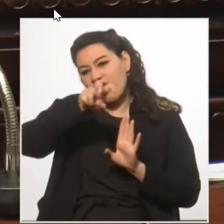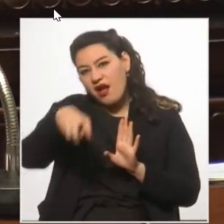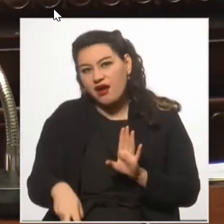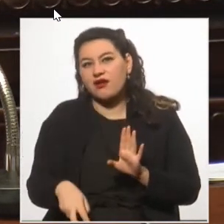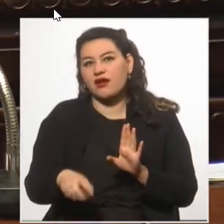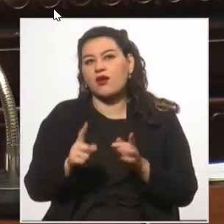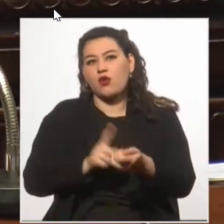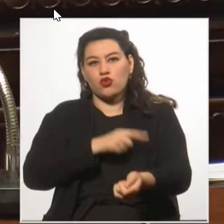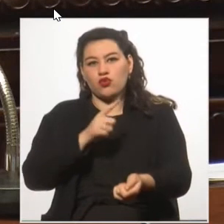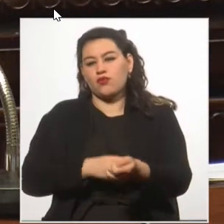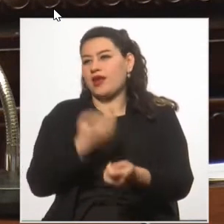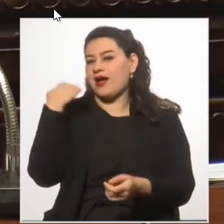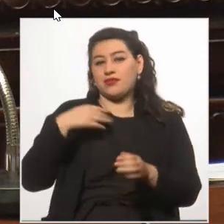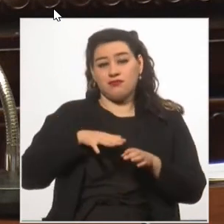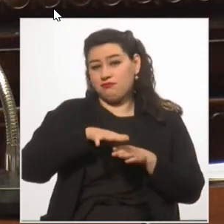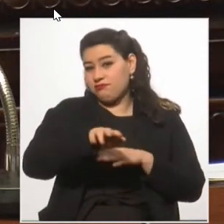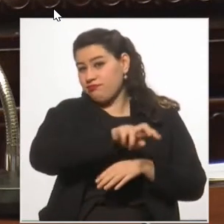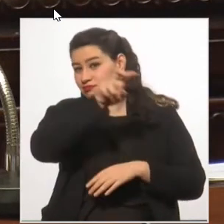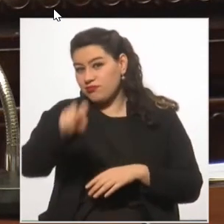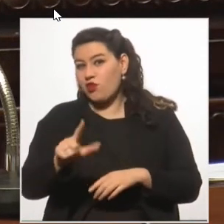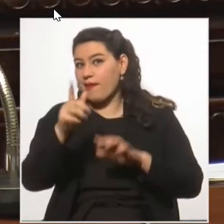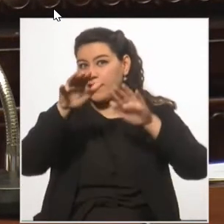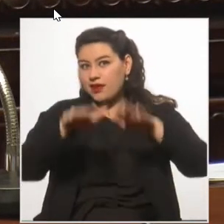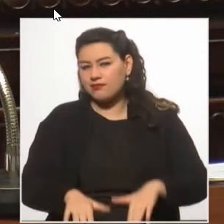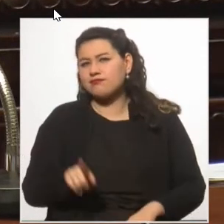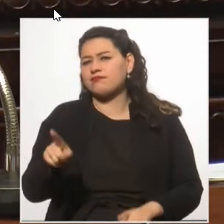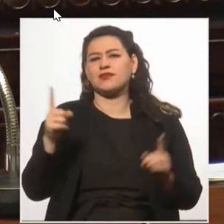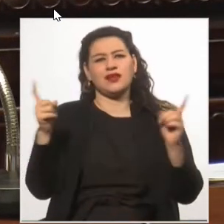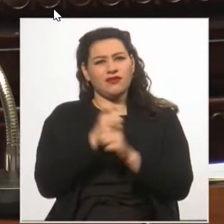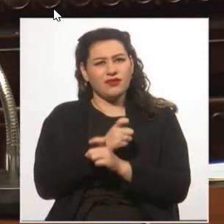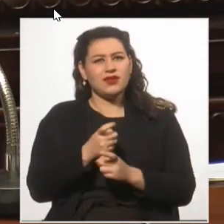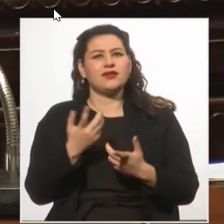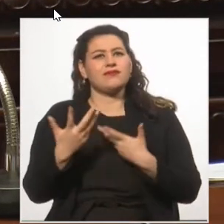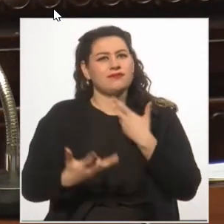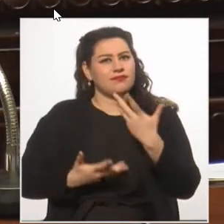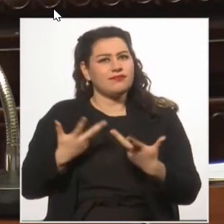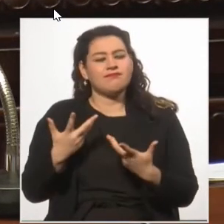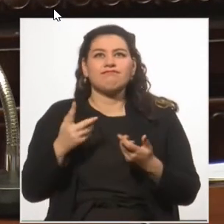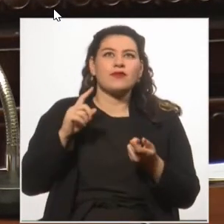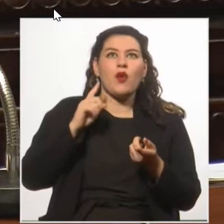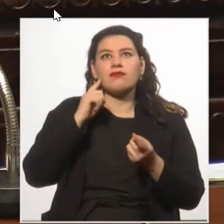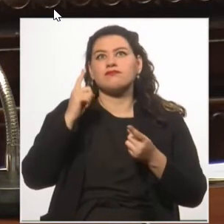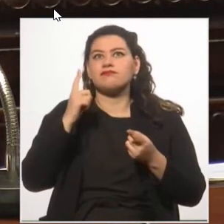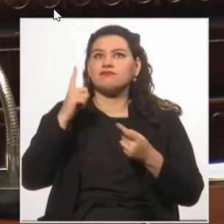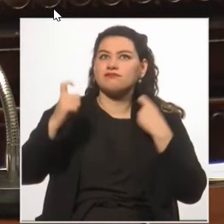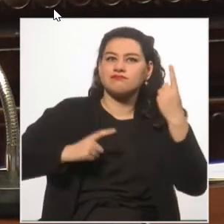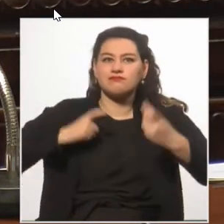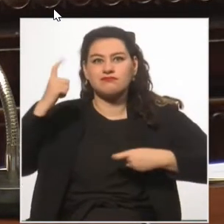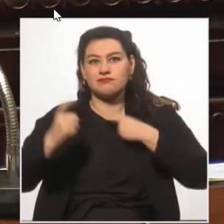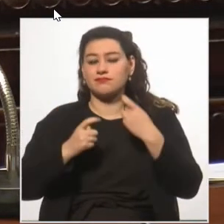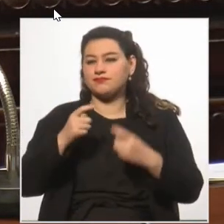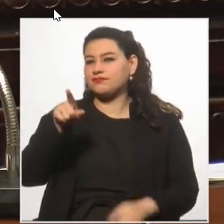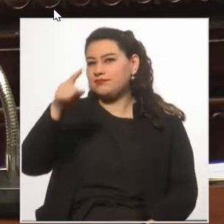marcha como se acostumbraba en aquella época. Un espíritu complejo propenso a la aflicción. Este